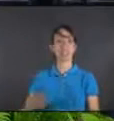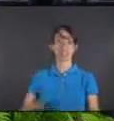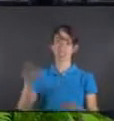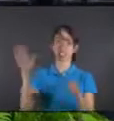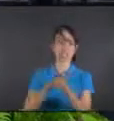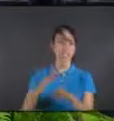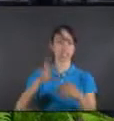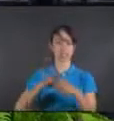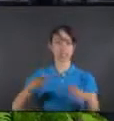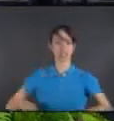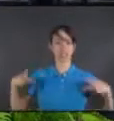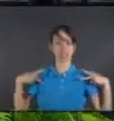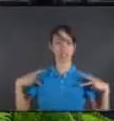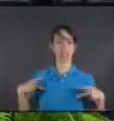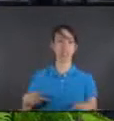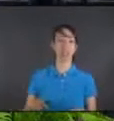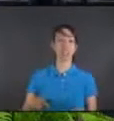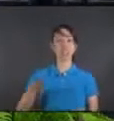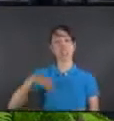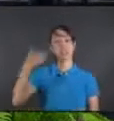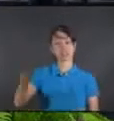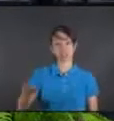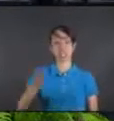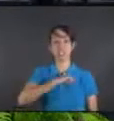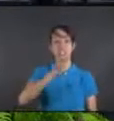Una rebelión, dice mi hermano.